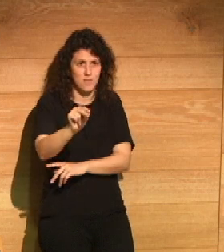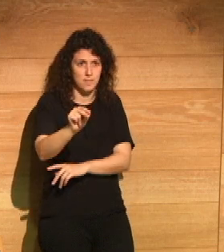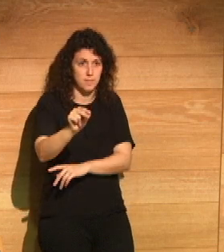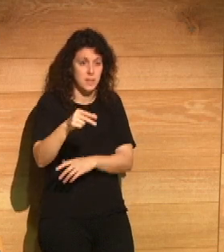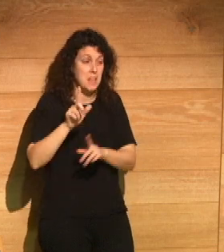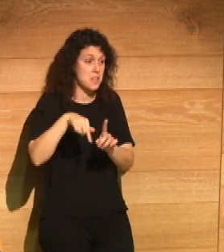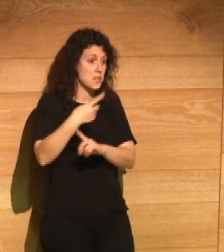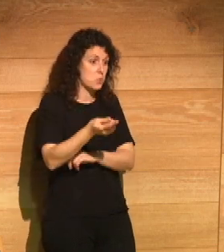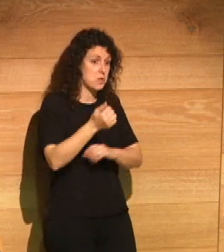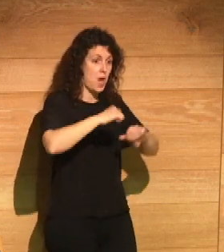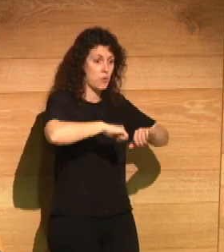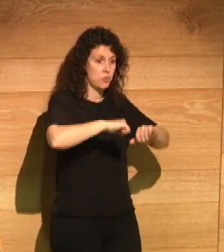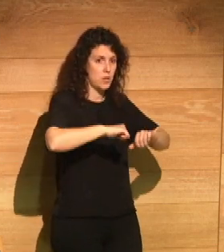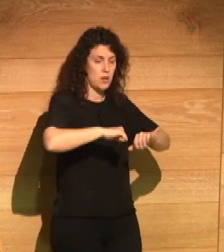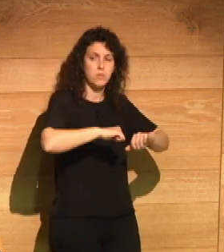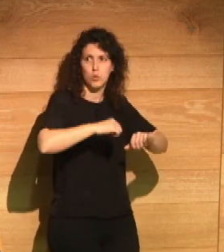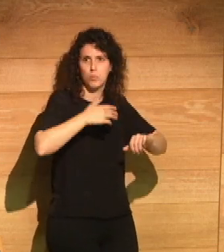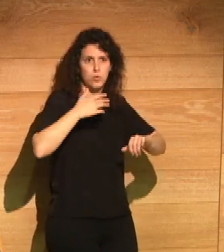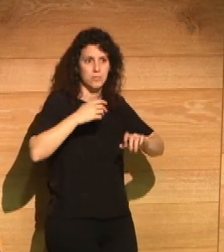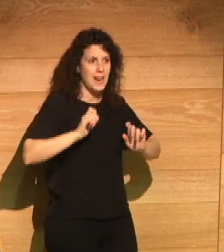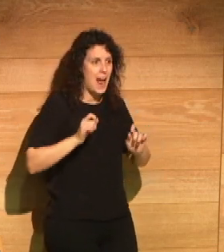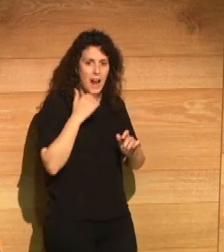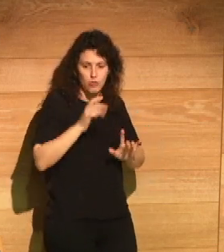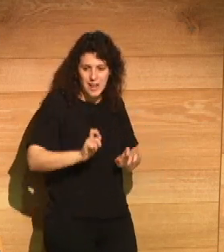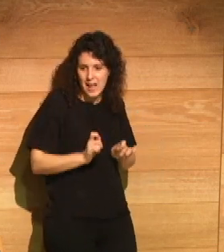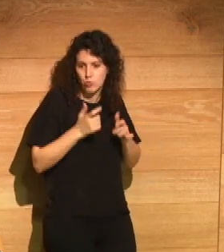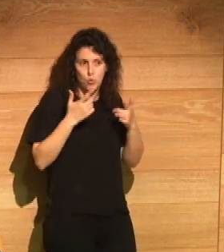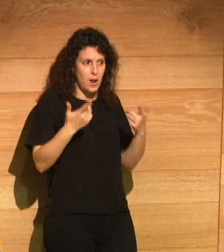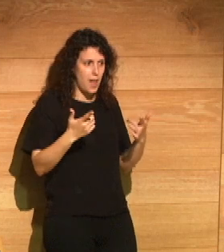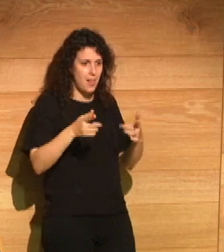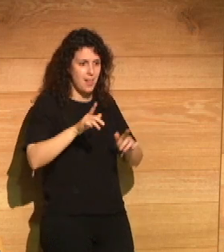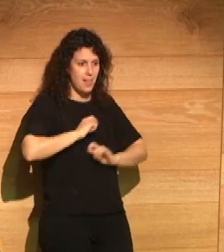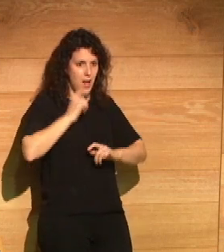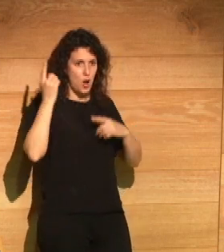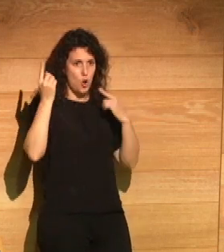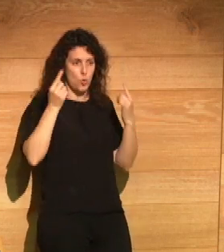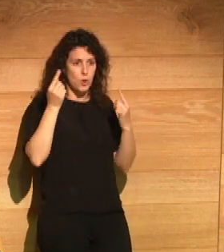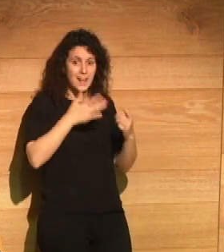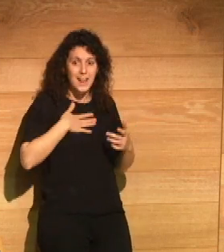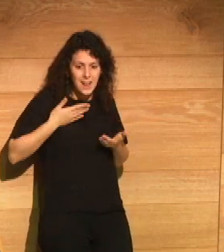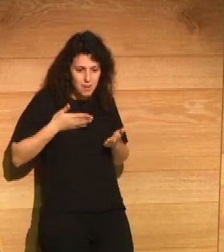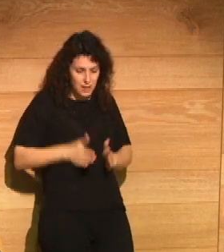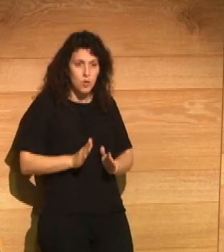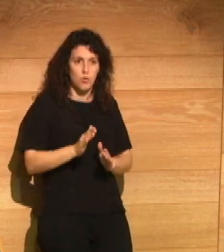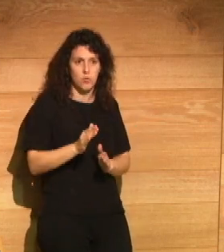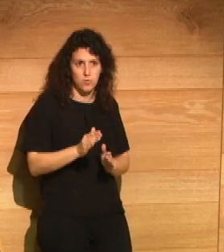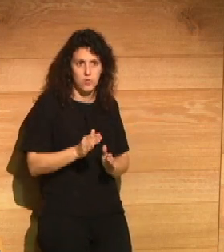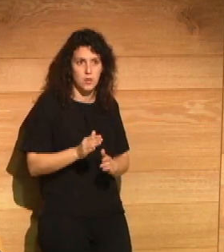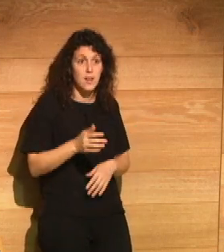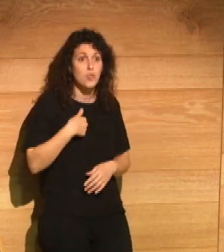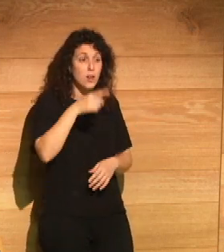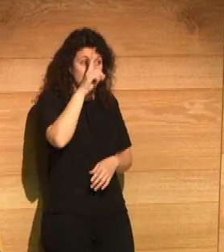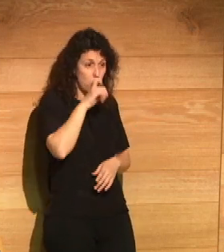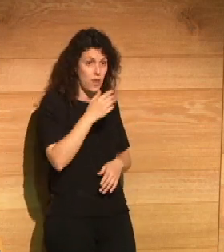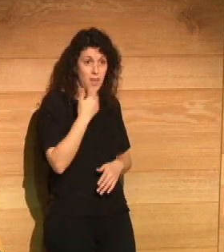vieja vino este como imperativo biológico que me enloqueció y me ensegueció y quise tener un hijo. Pero recuerdo a esa